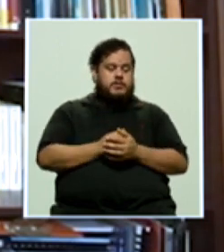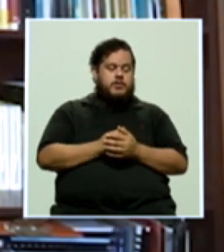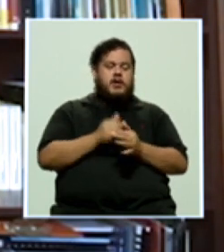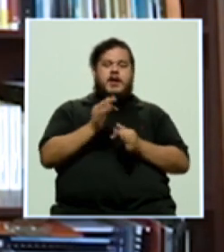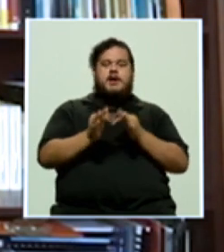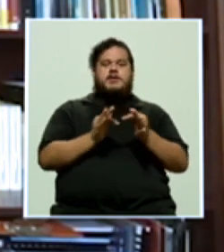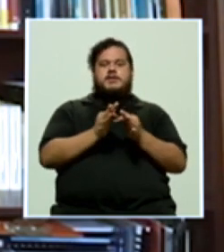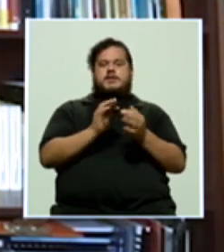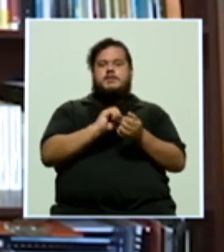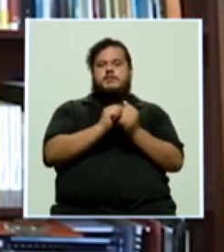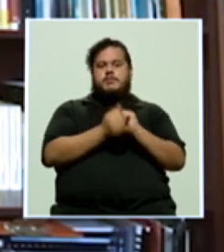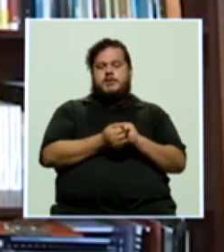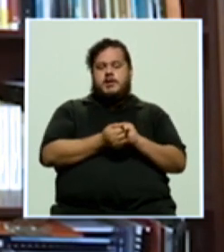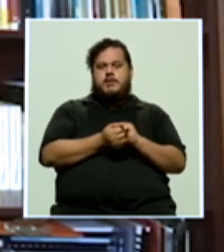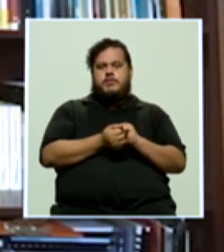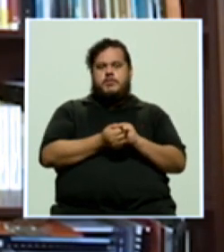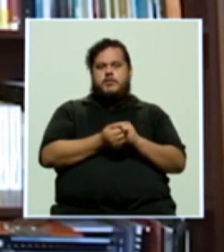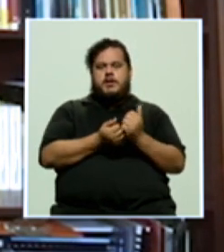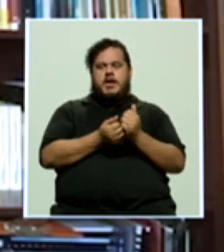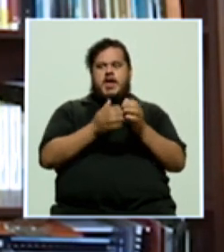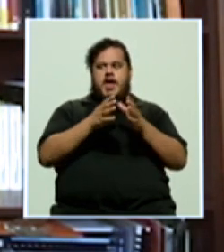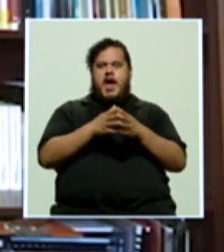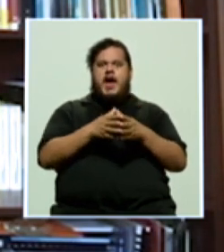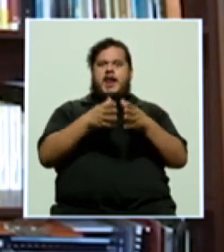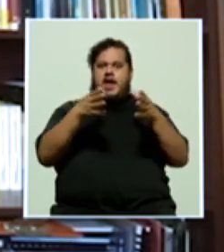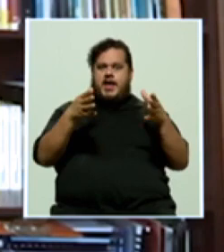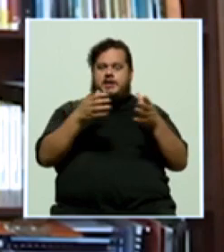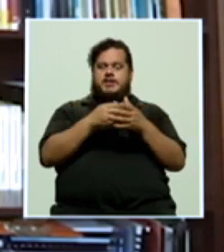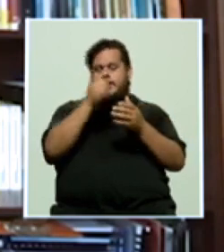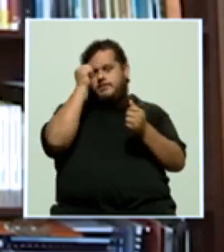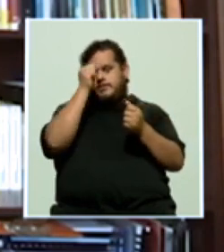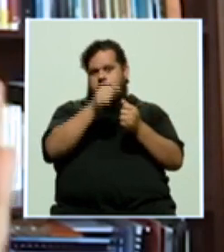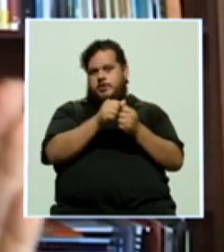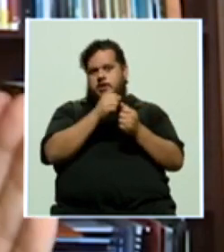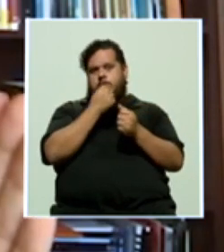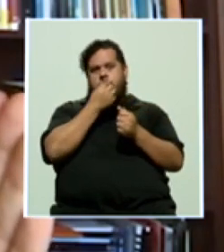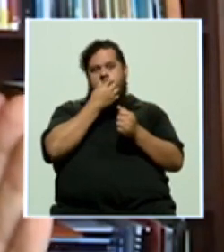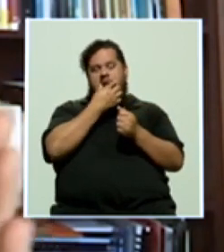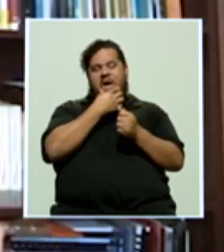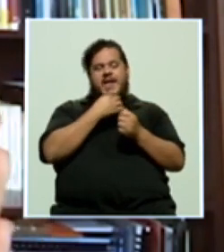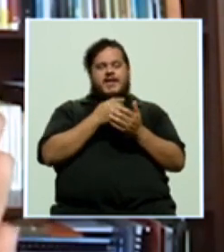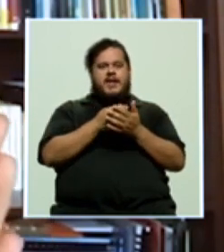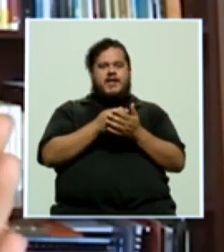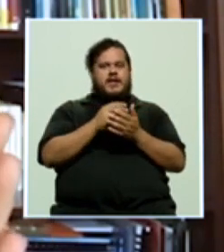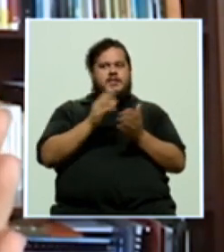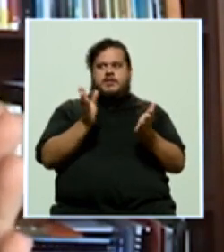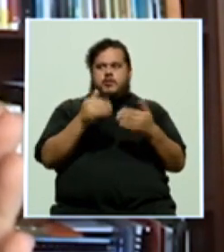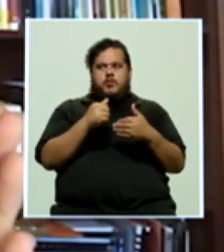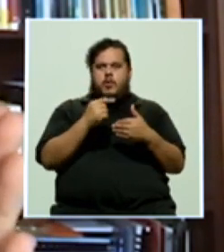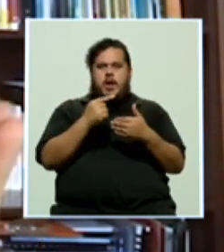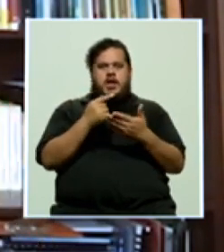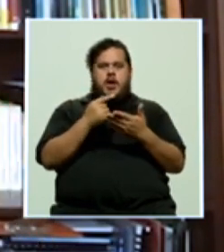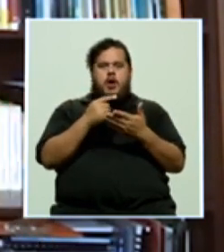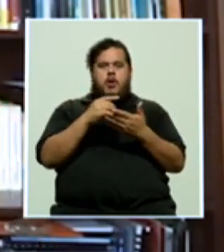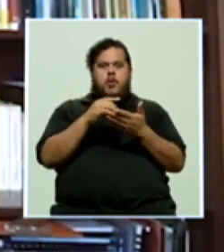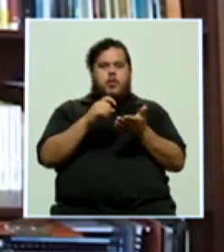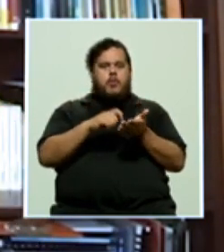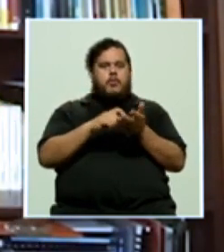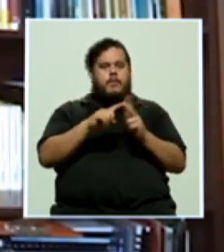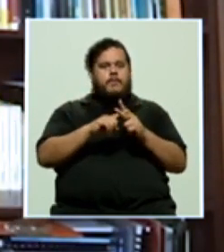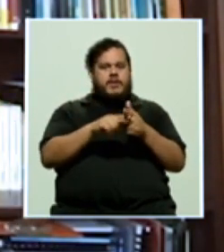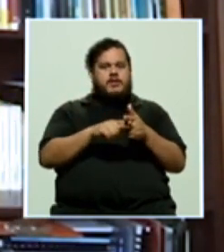de cambio tiende a la alza, recordando que si no hay un crédito aprobado por el Fondo Monetario